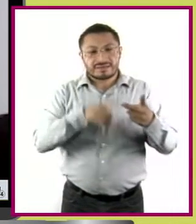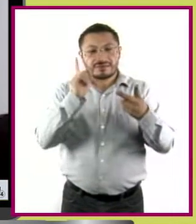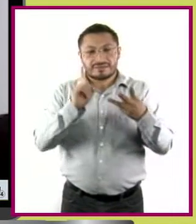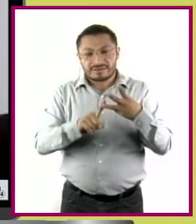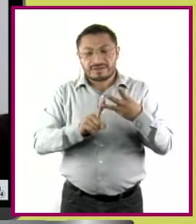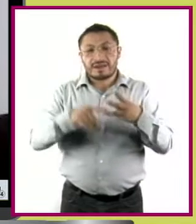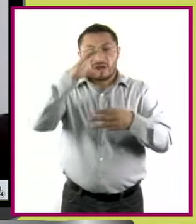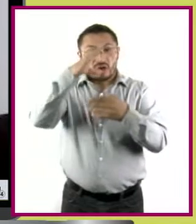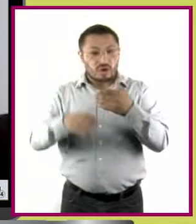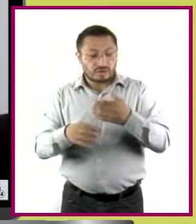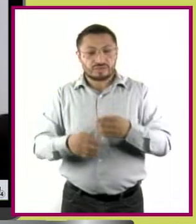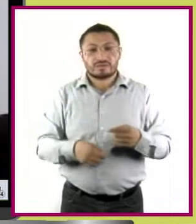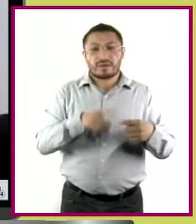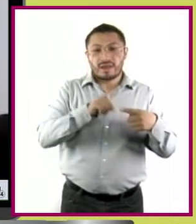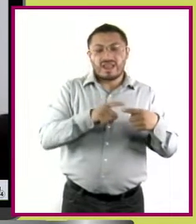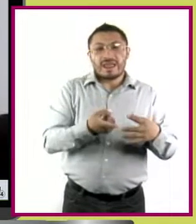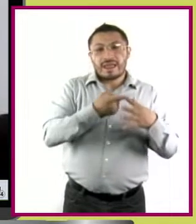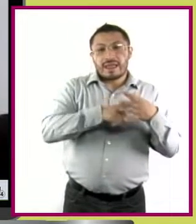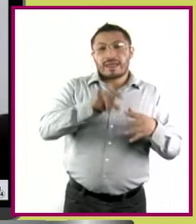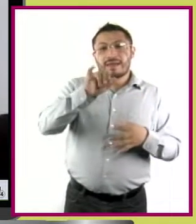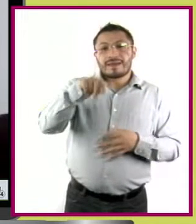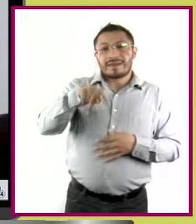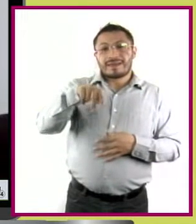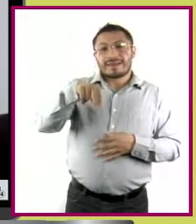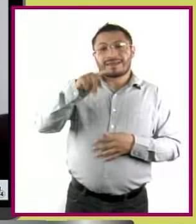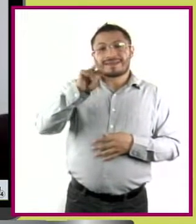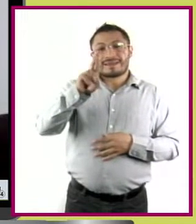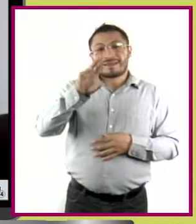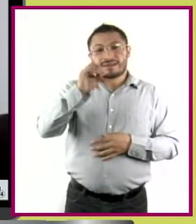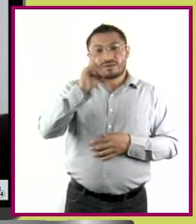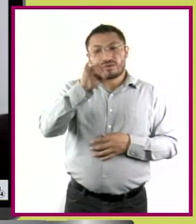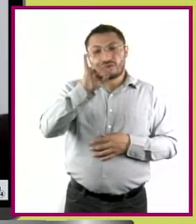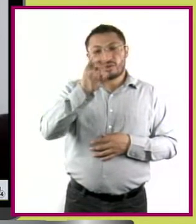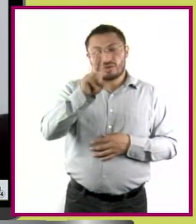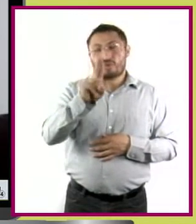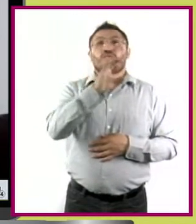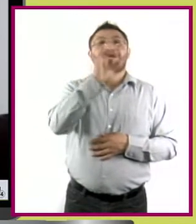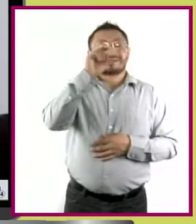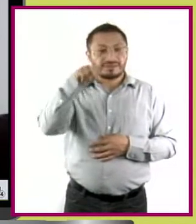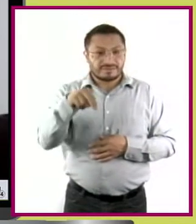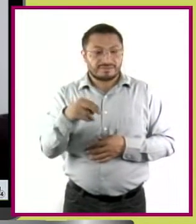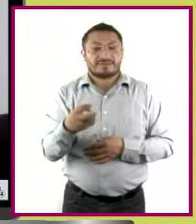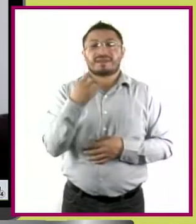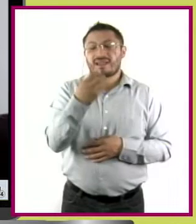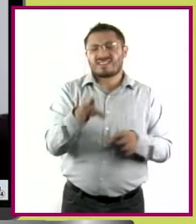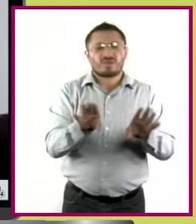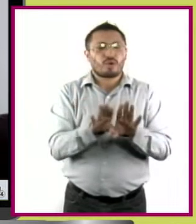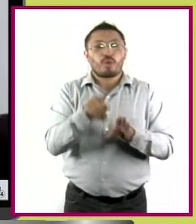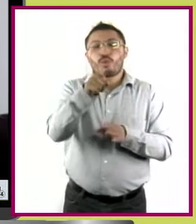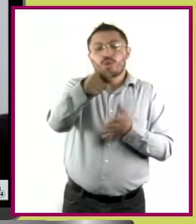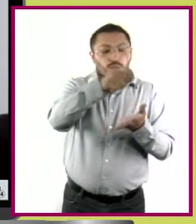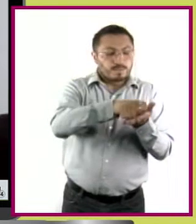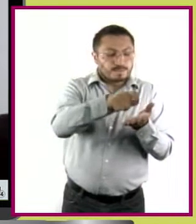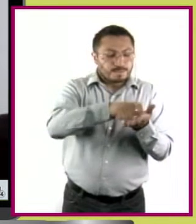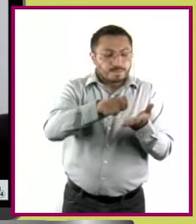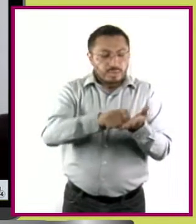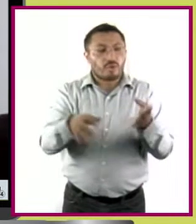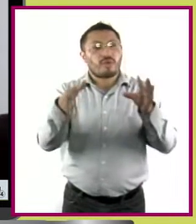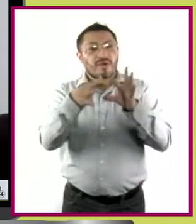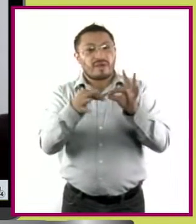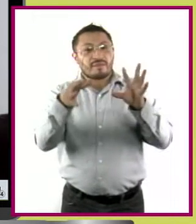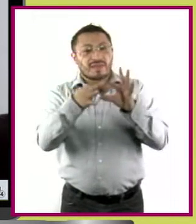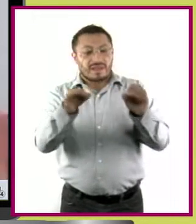introducción es cuando se va a establecer cuáles son los argumentos o